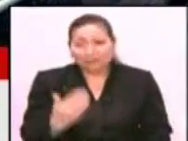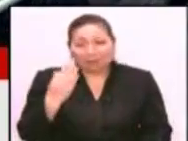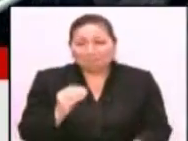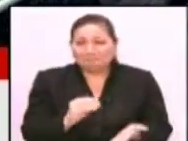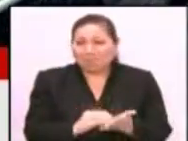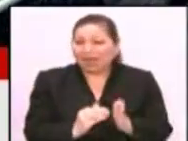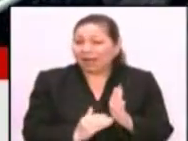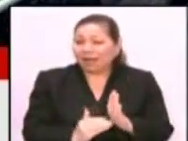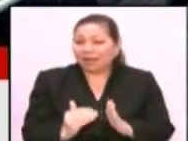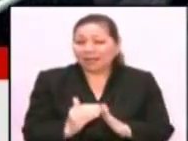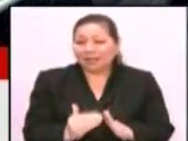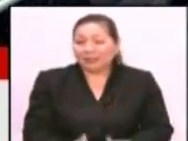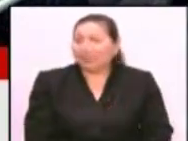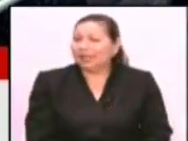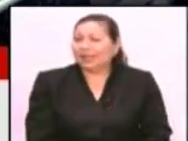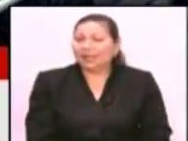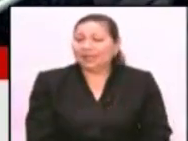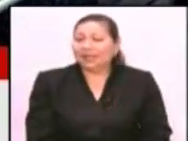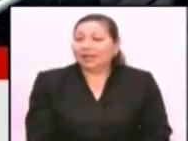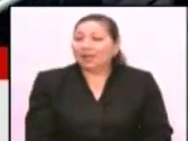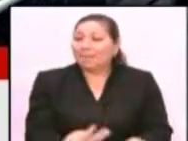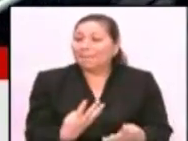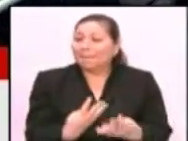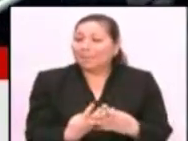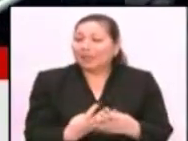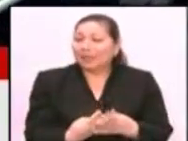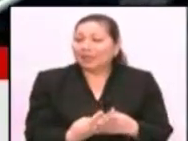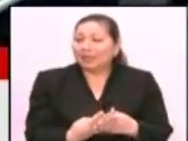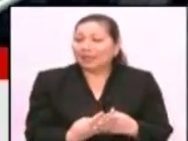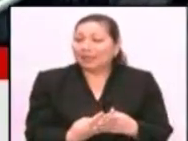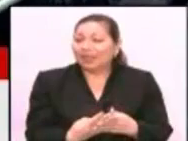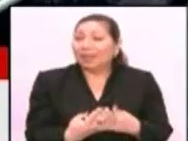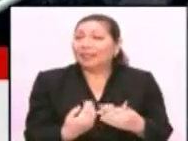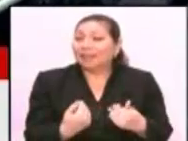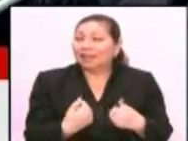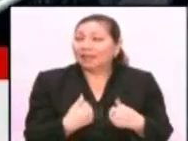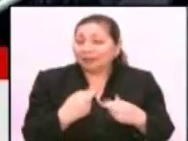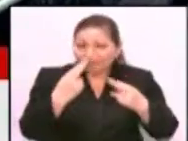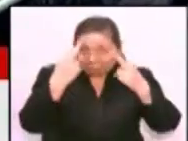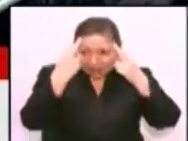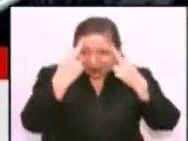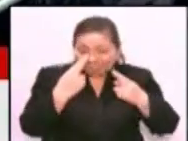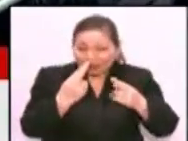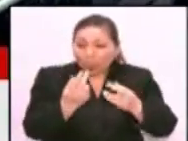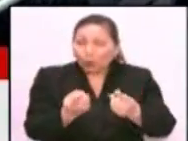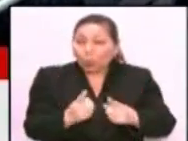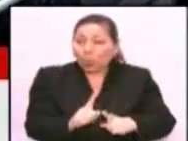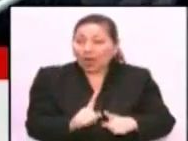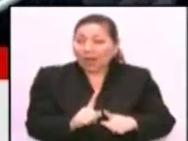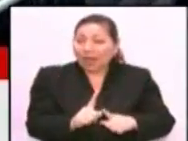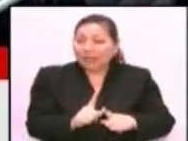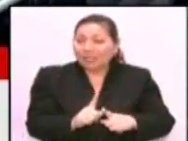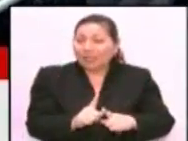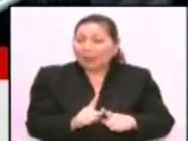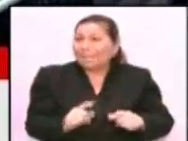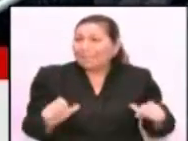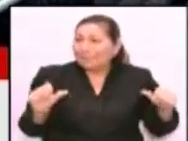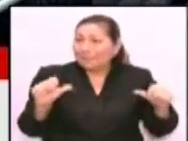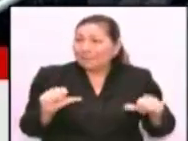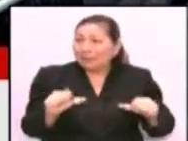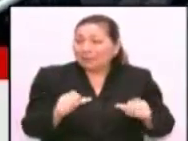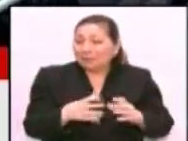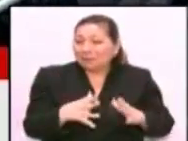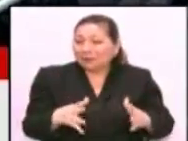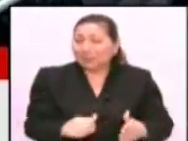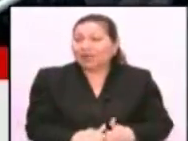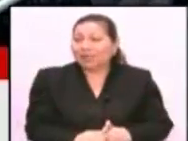más alta. Nuestros presos llegan a tener un respeto. Cuando han habido los peores motines, el